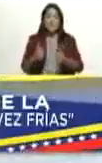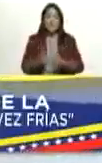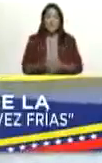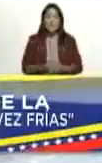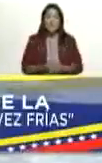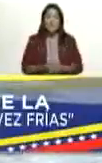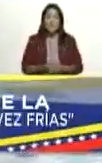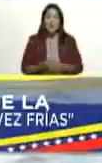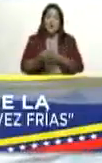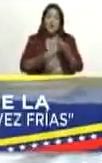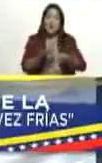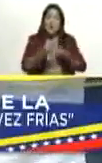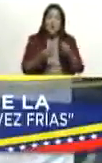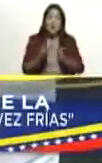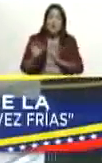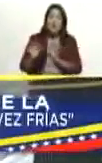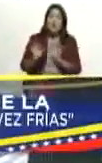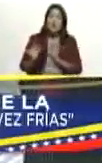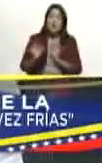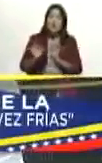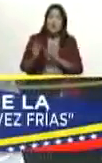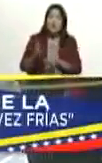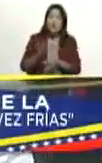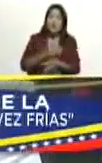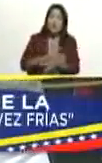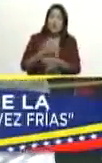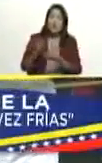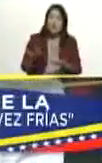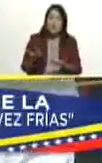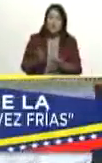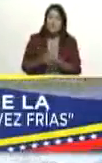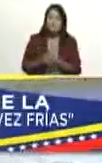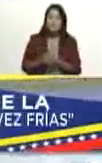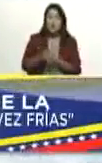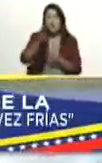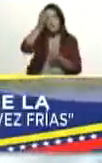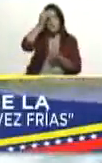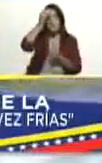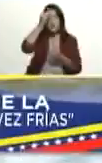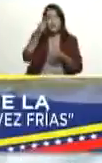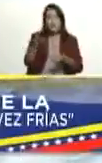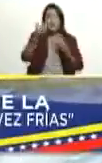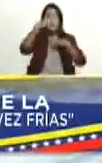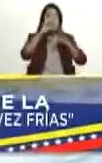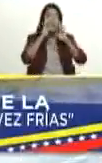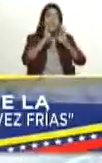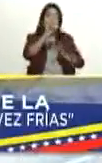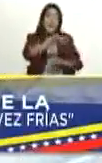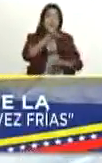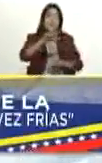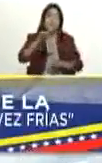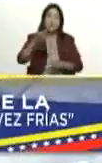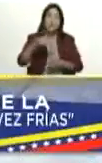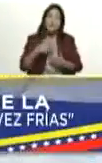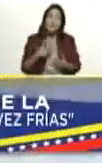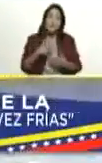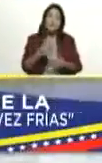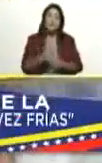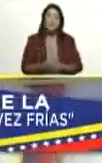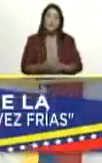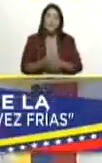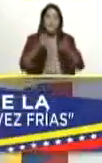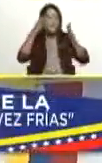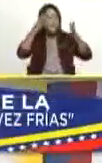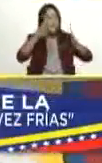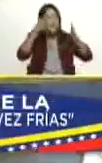preparación científico-técnica, capacidades y actitudes permitan potenciar la atención integral de la salud, todo ello